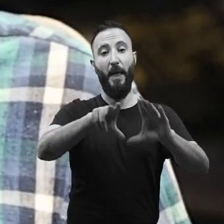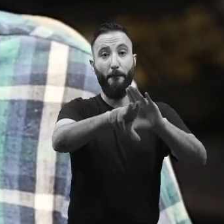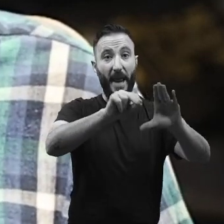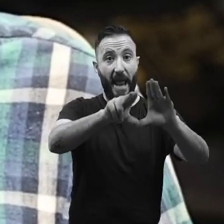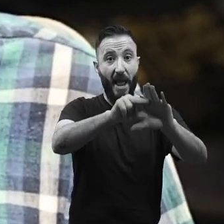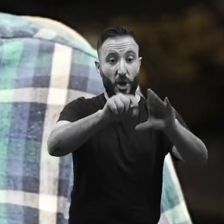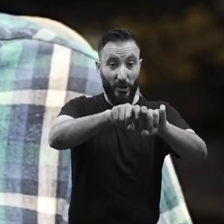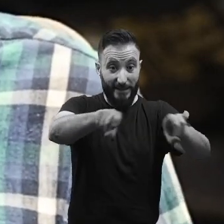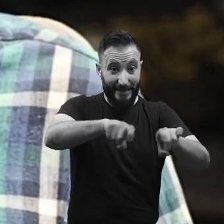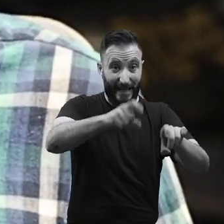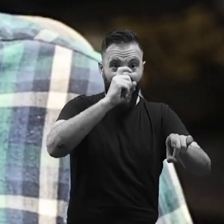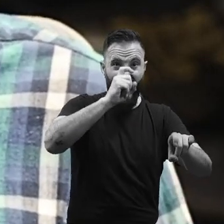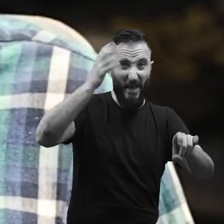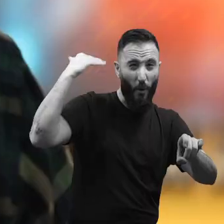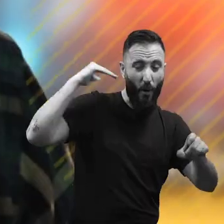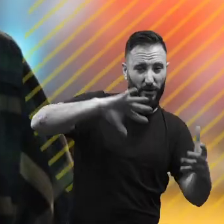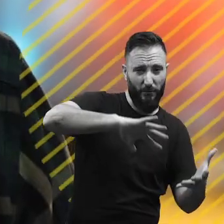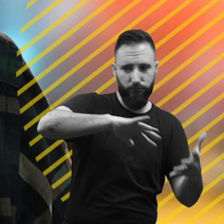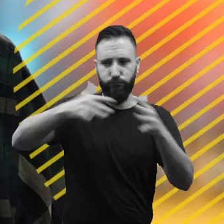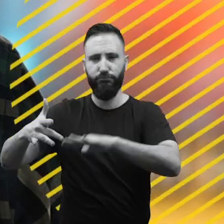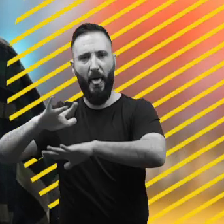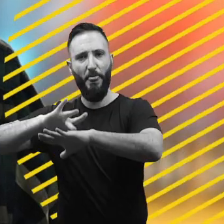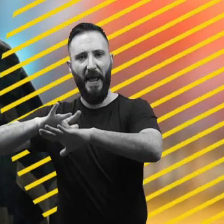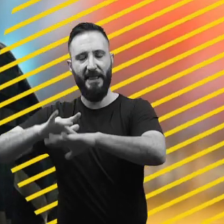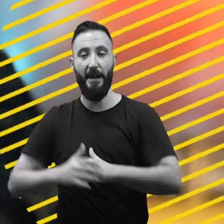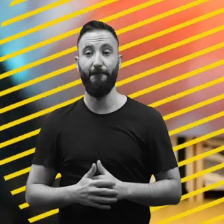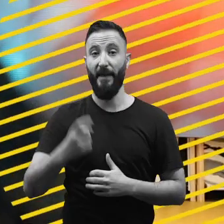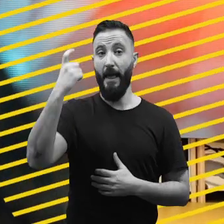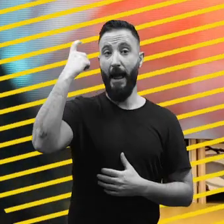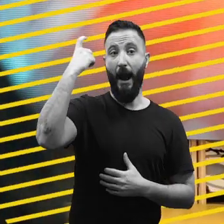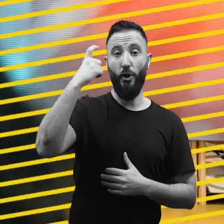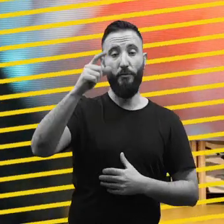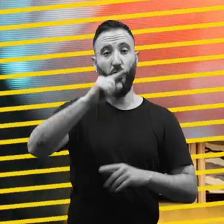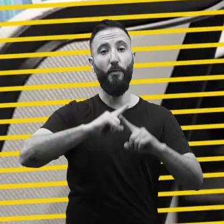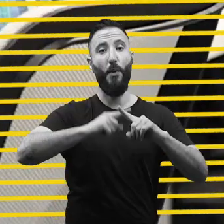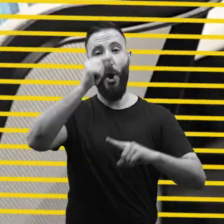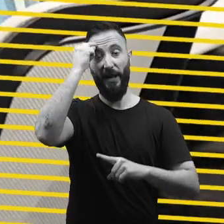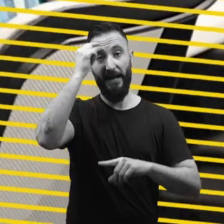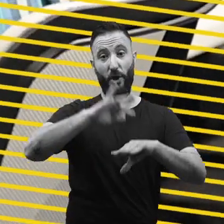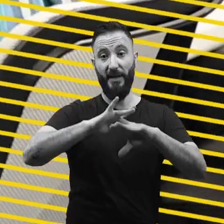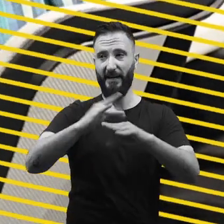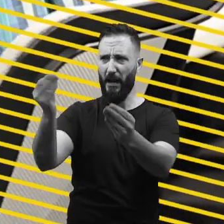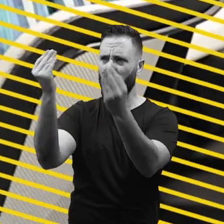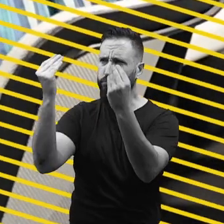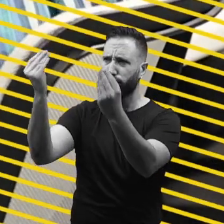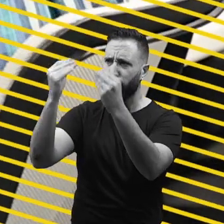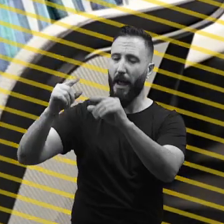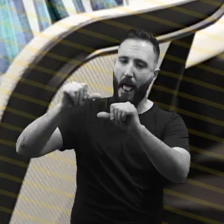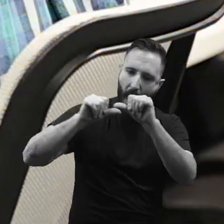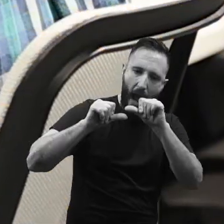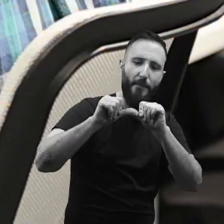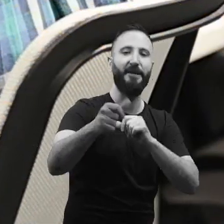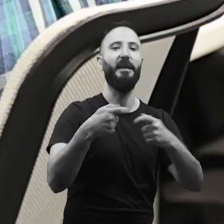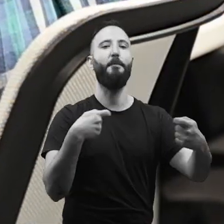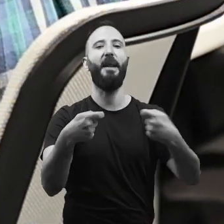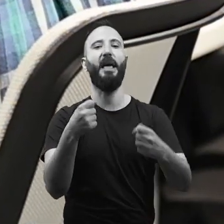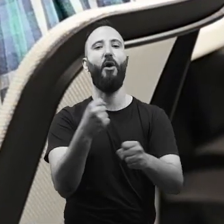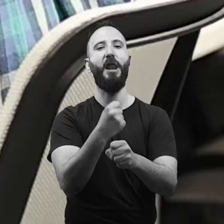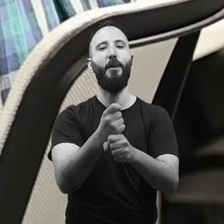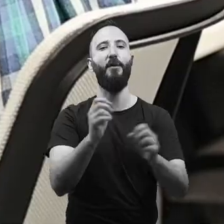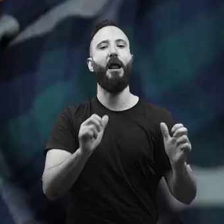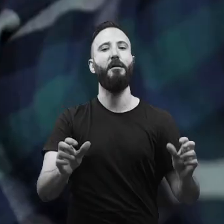de cintas antiguas. Los alumnos de Portalento Digital salen preparados para el mercado laboral. Estos